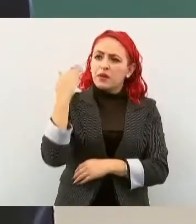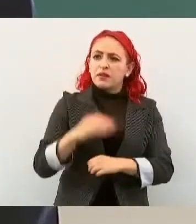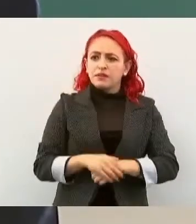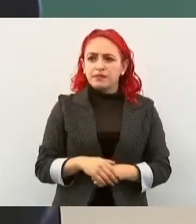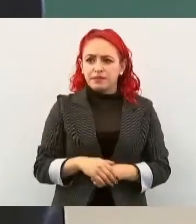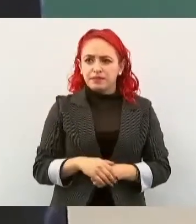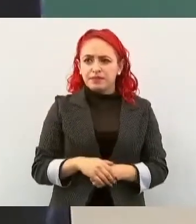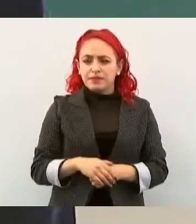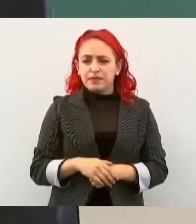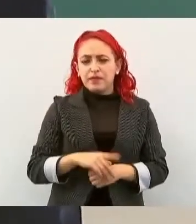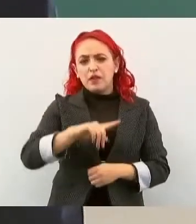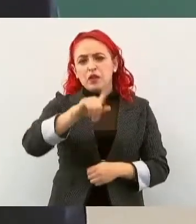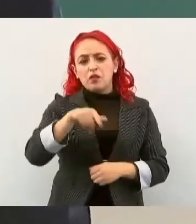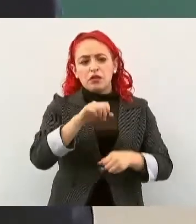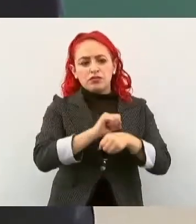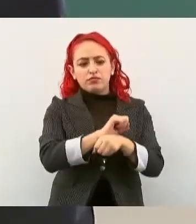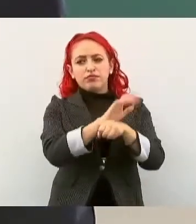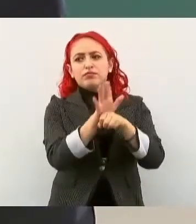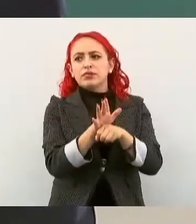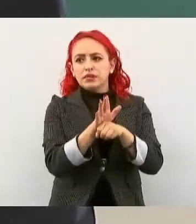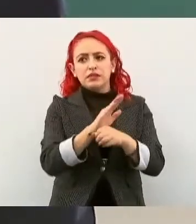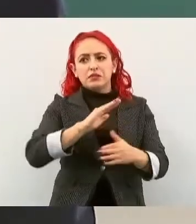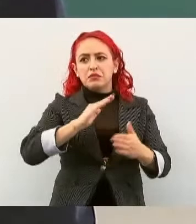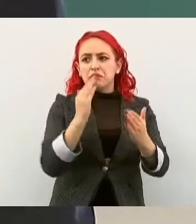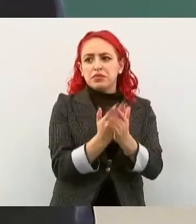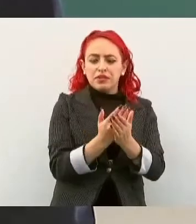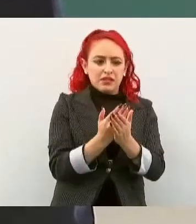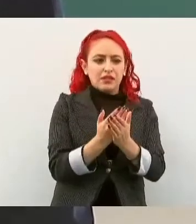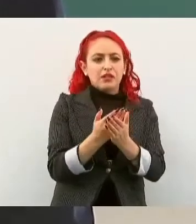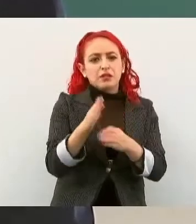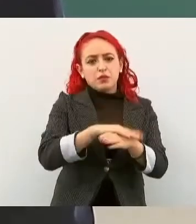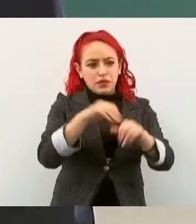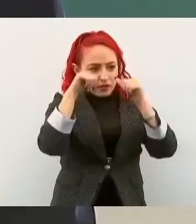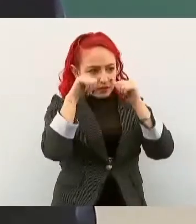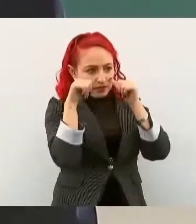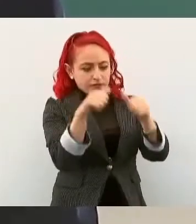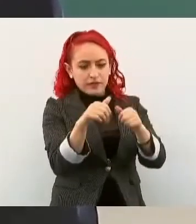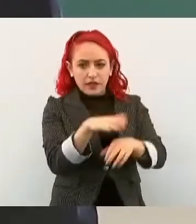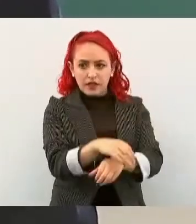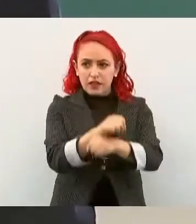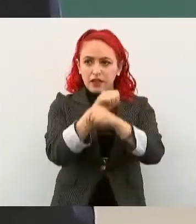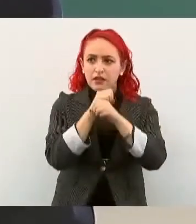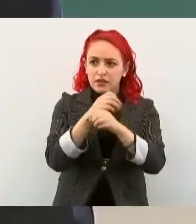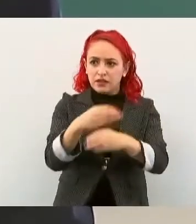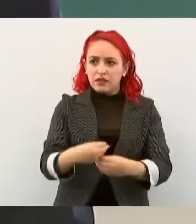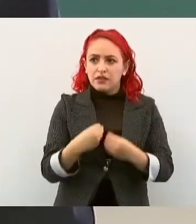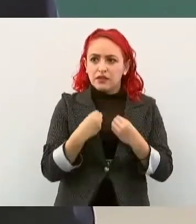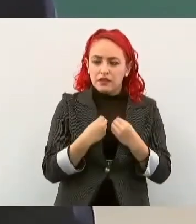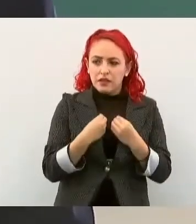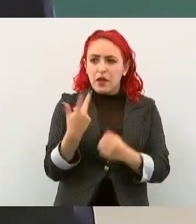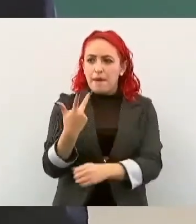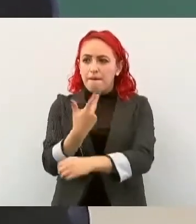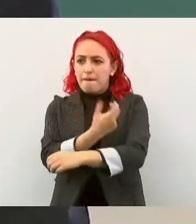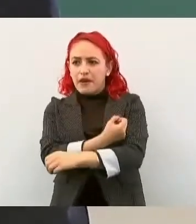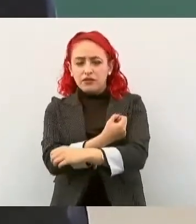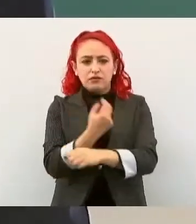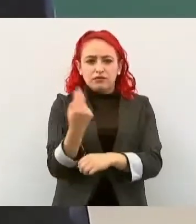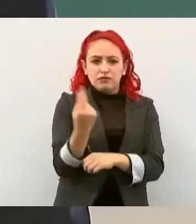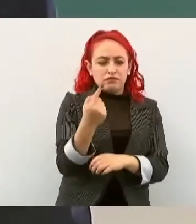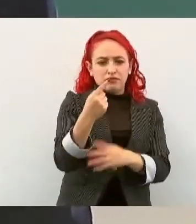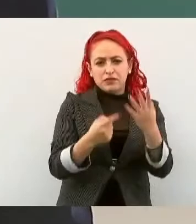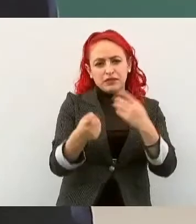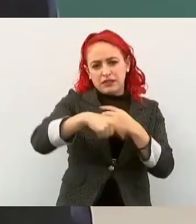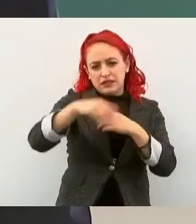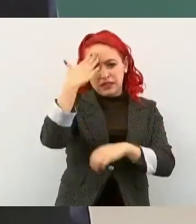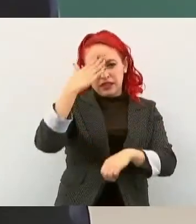2019. Se nos viene la pandemia y paramos todo porque teníamos que salvar vidas, conseguir las vacunas, lo que ya ustedes